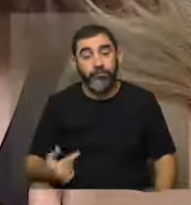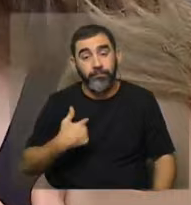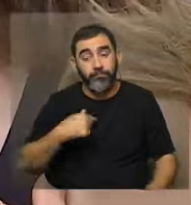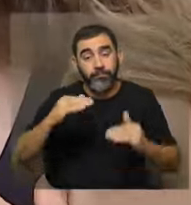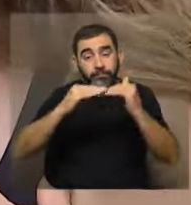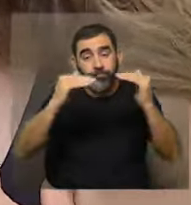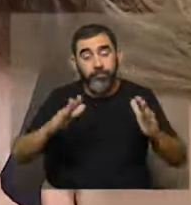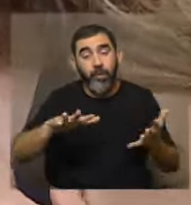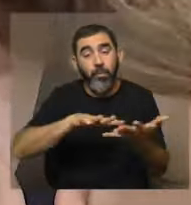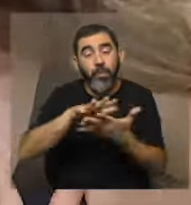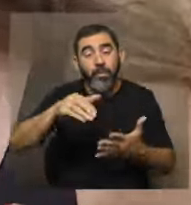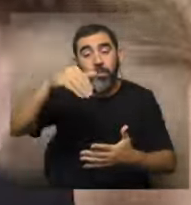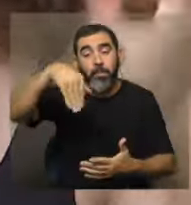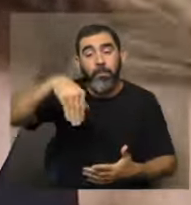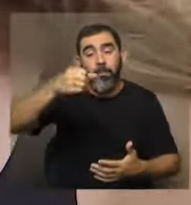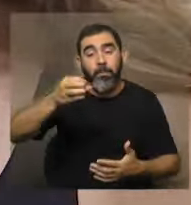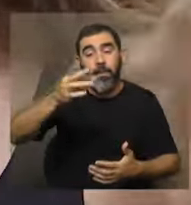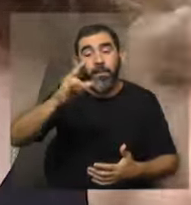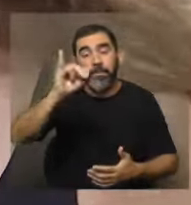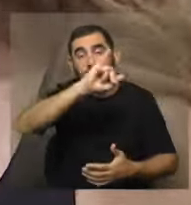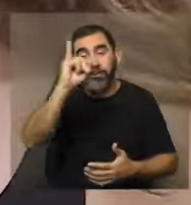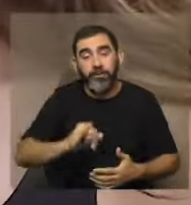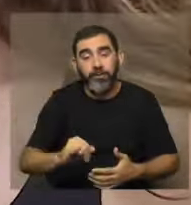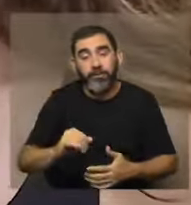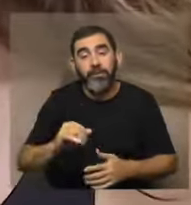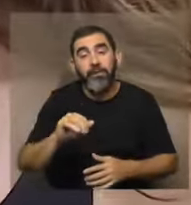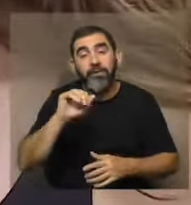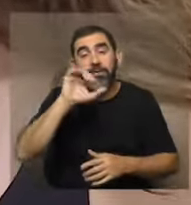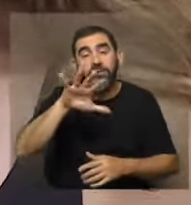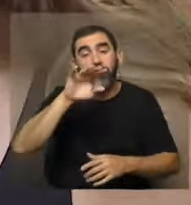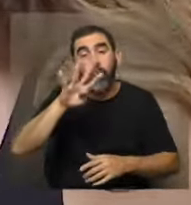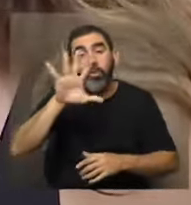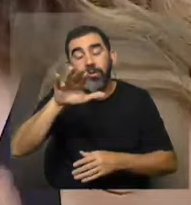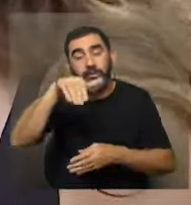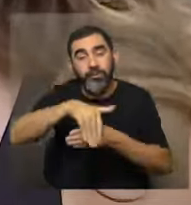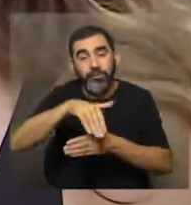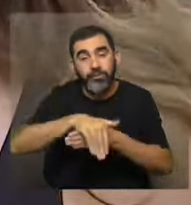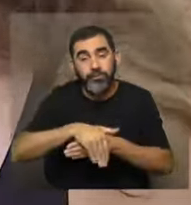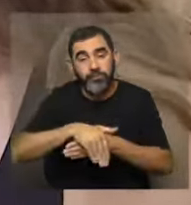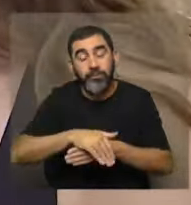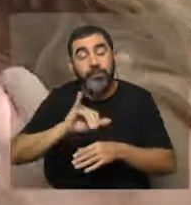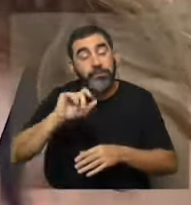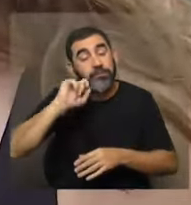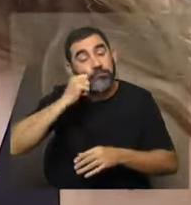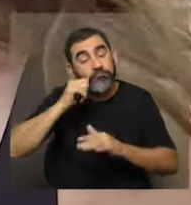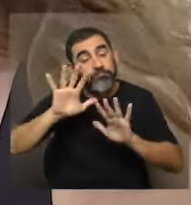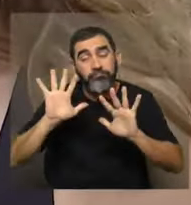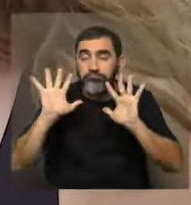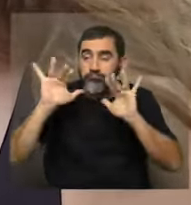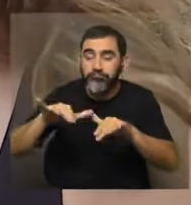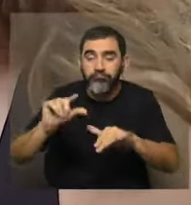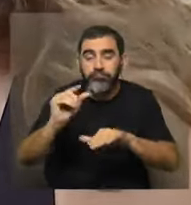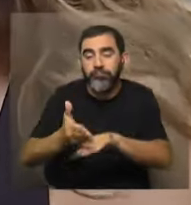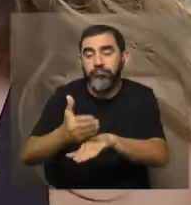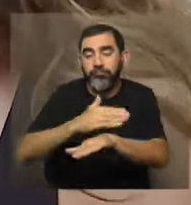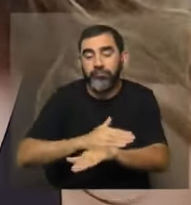escenario Plaza matriz exactamente 17:45 arrancamos así que los que tengan ganas acérquense un ratito